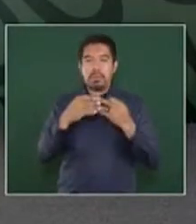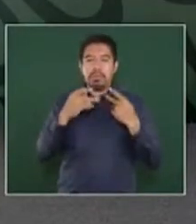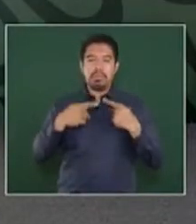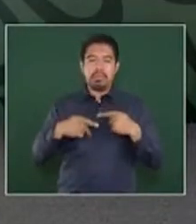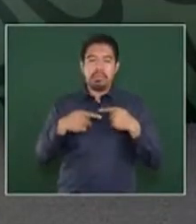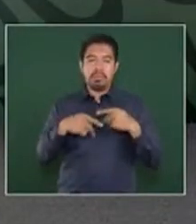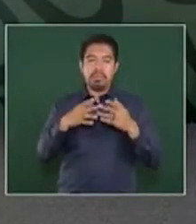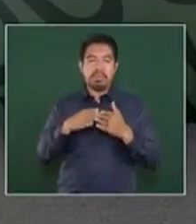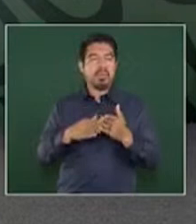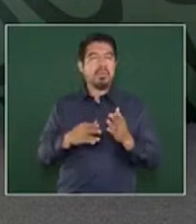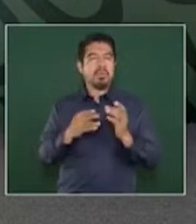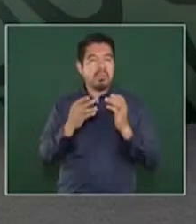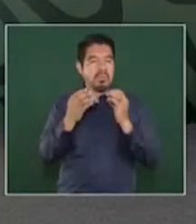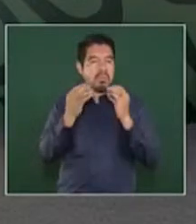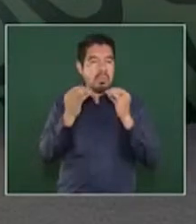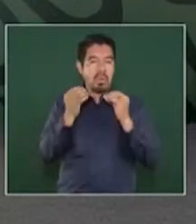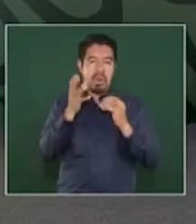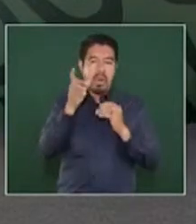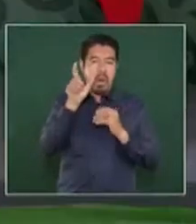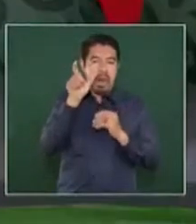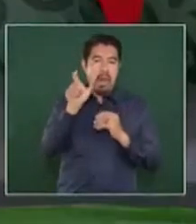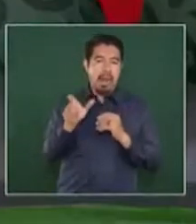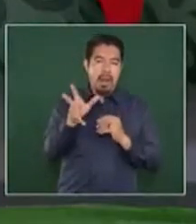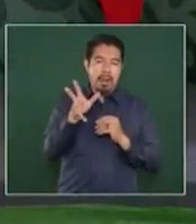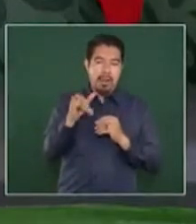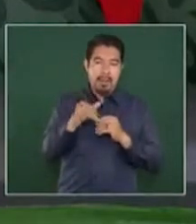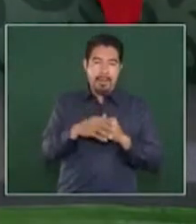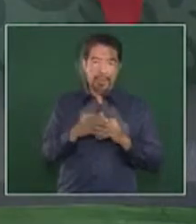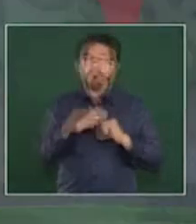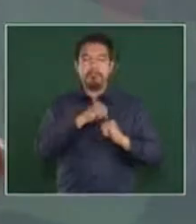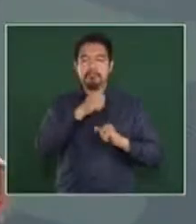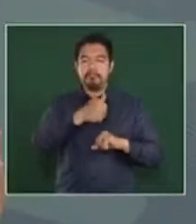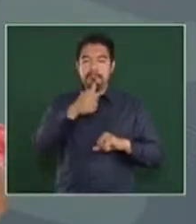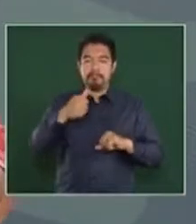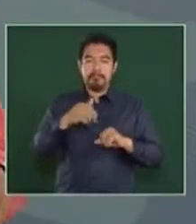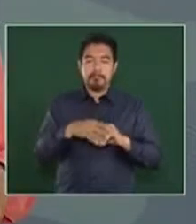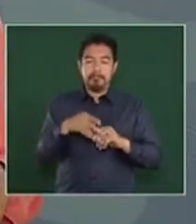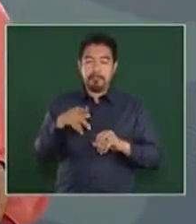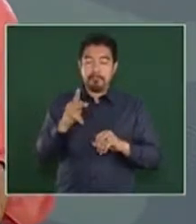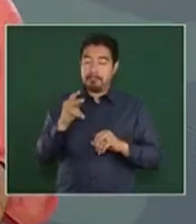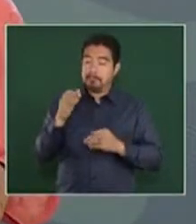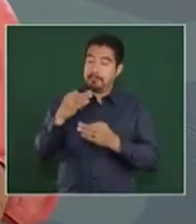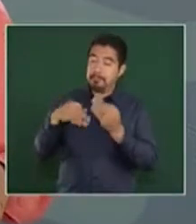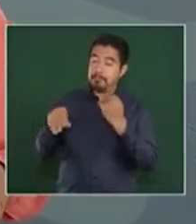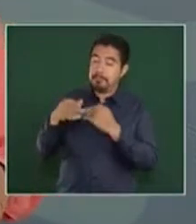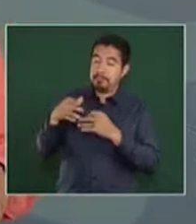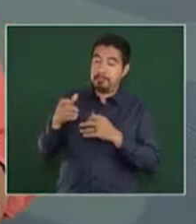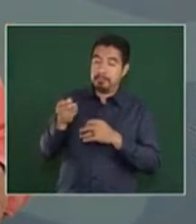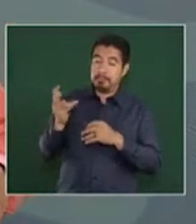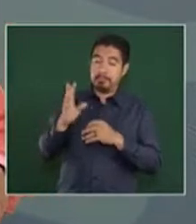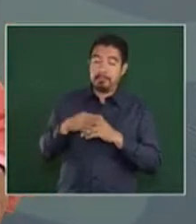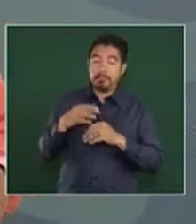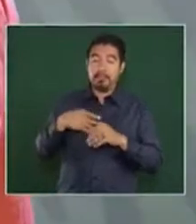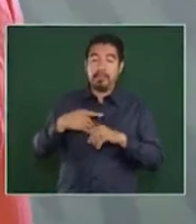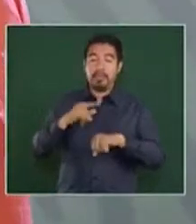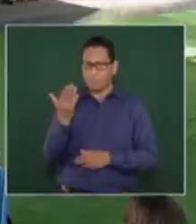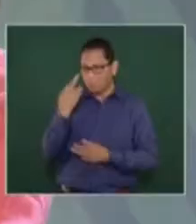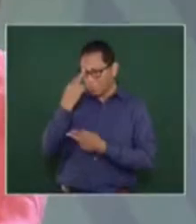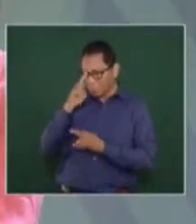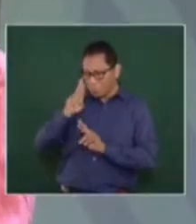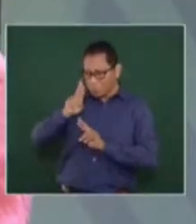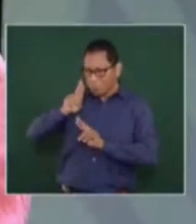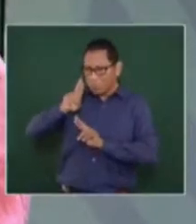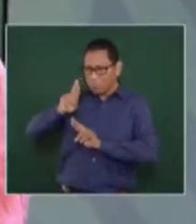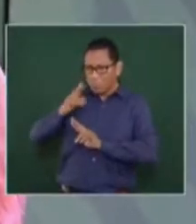También, Luisa, en otro tema, a poco menos de 2 años de concluir su mandato, el presidente López